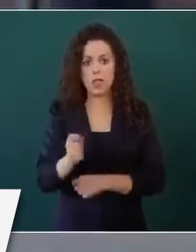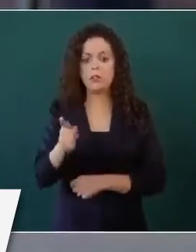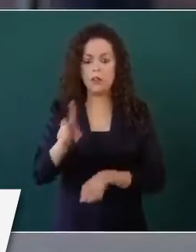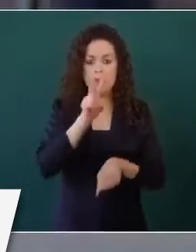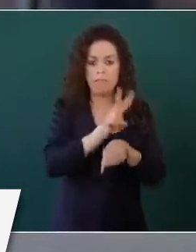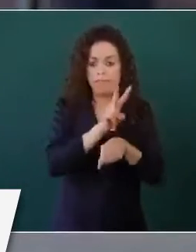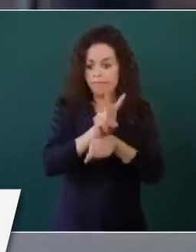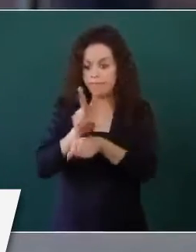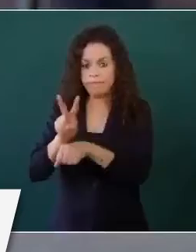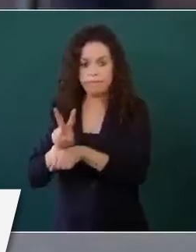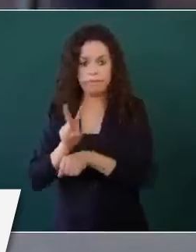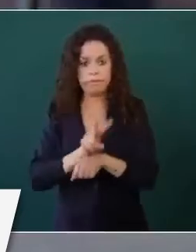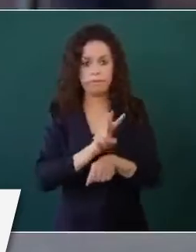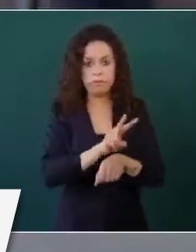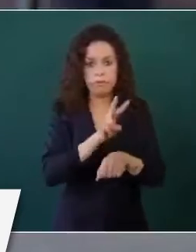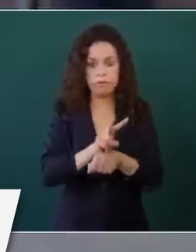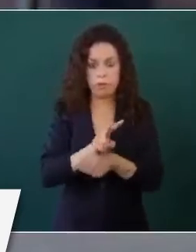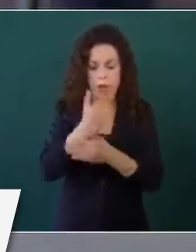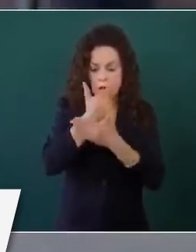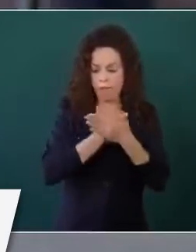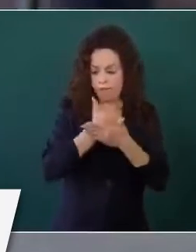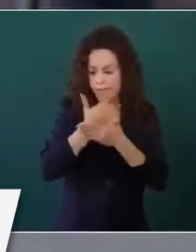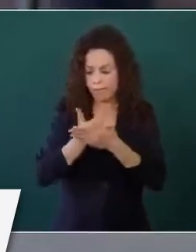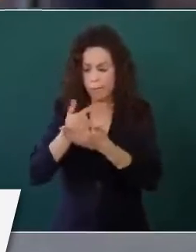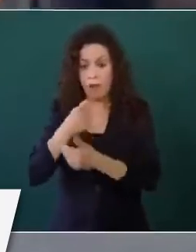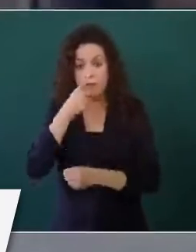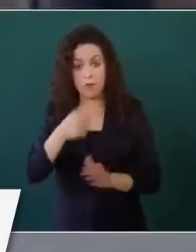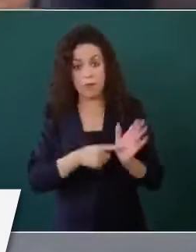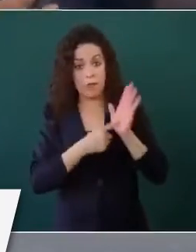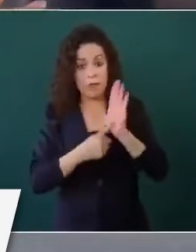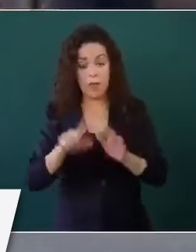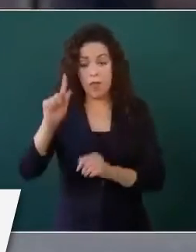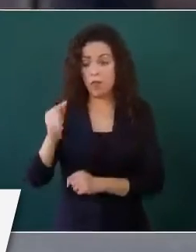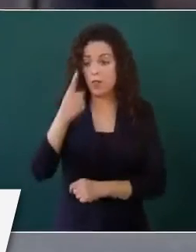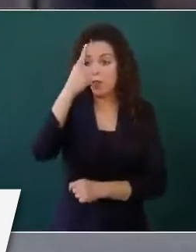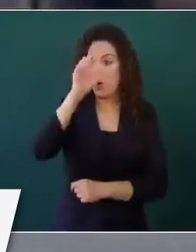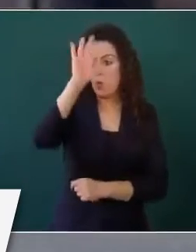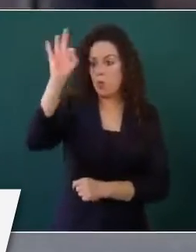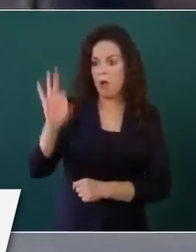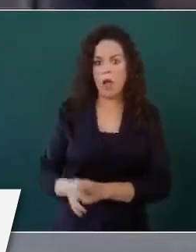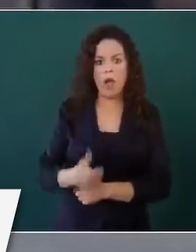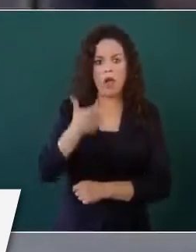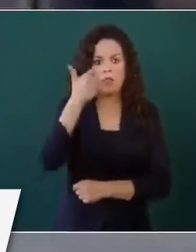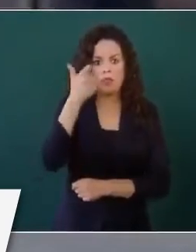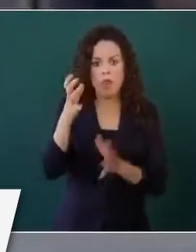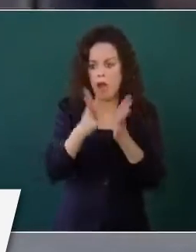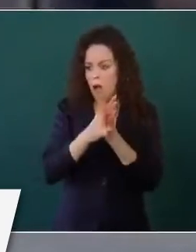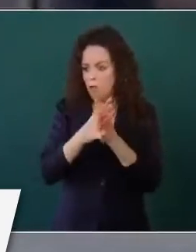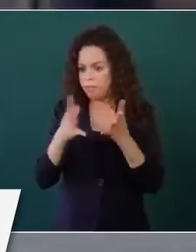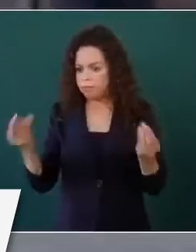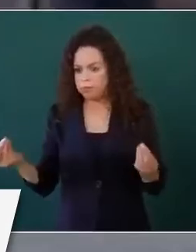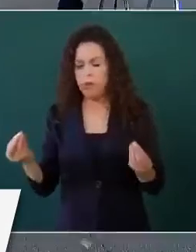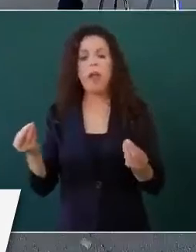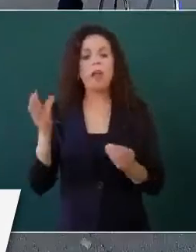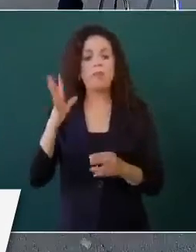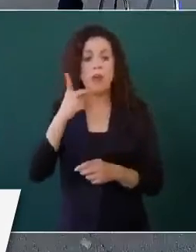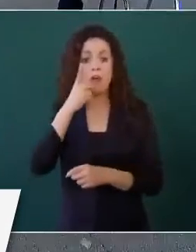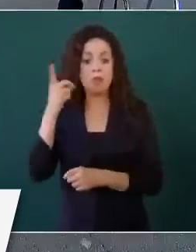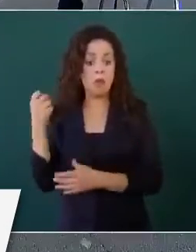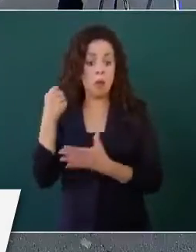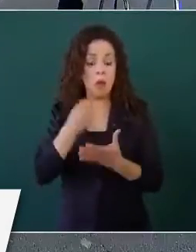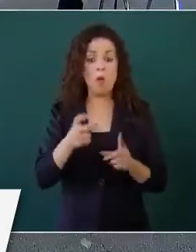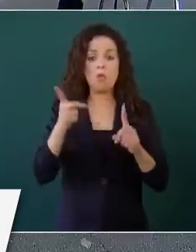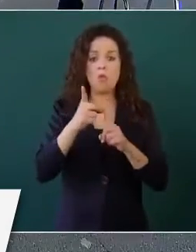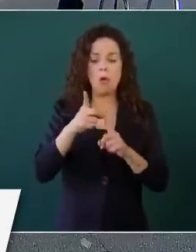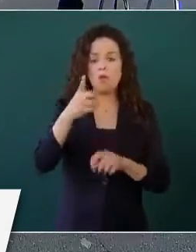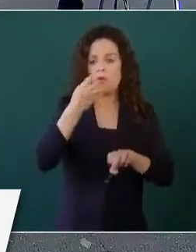de la Federación señala que el 71% del dinero prófugo es el que se ejerció en estados y municipios. Eso me